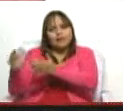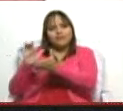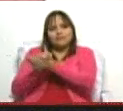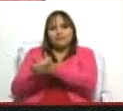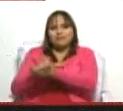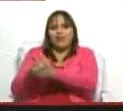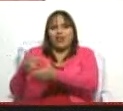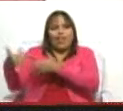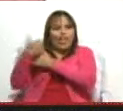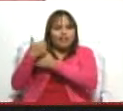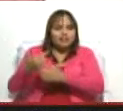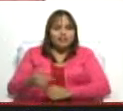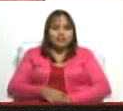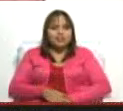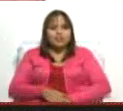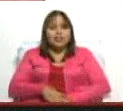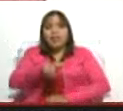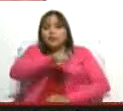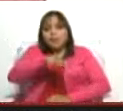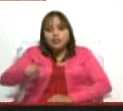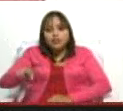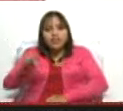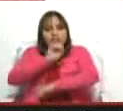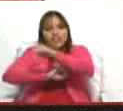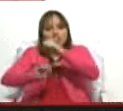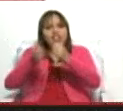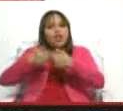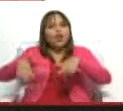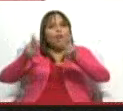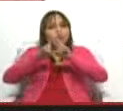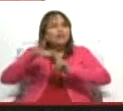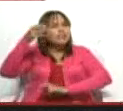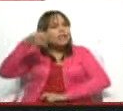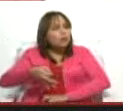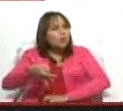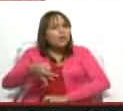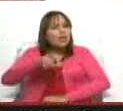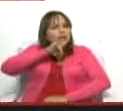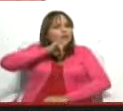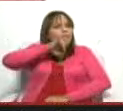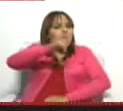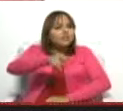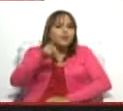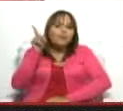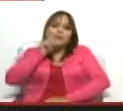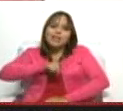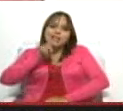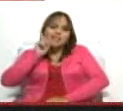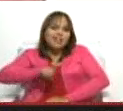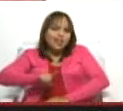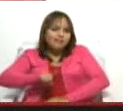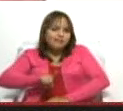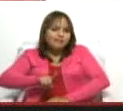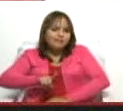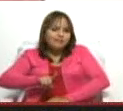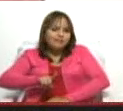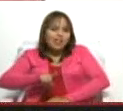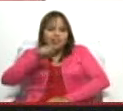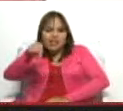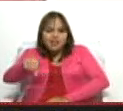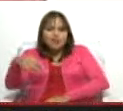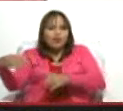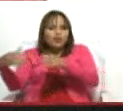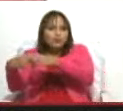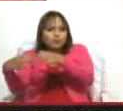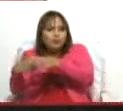Quienes salen hoy a defender a la ONU, seguro estaban recibiendo información falsa de esa oficina